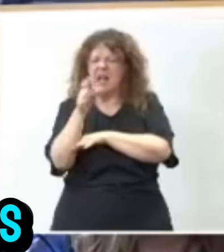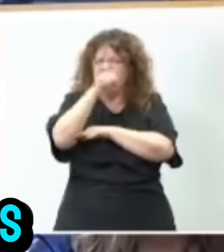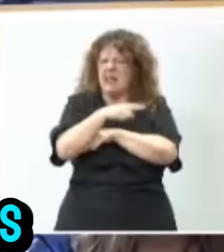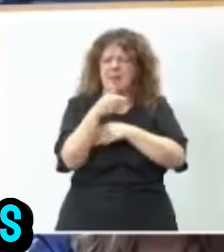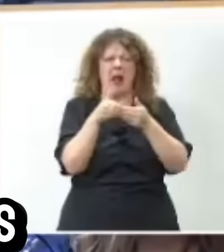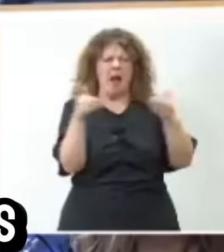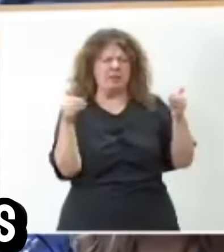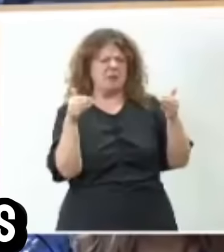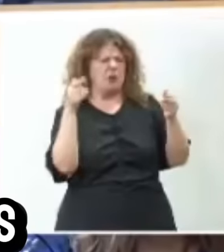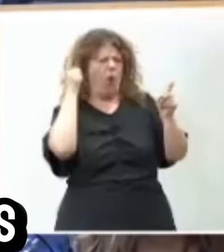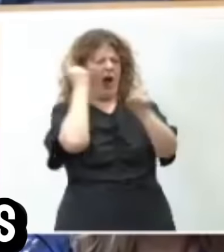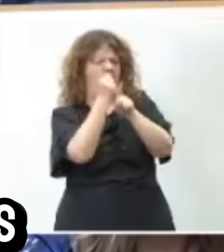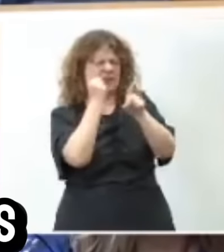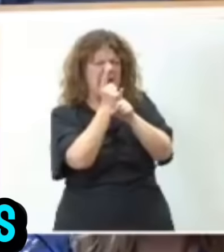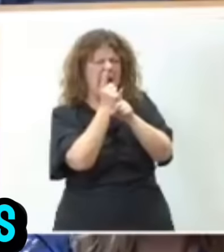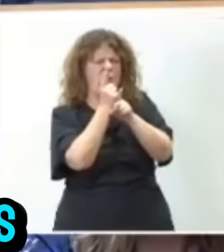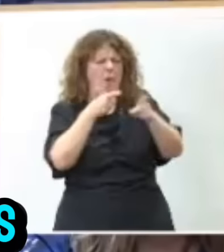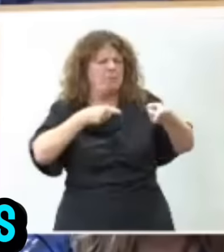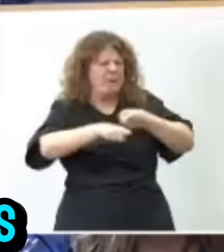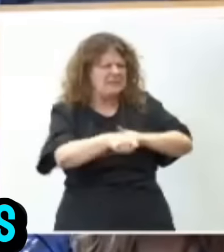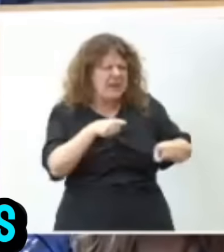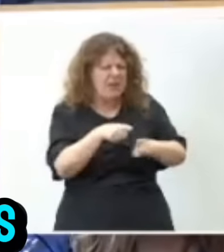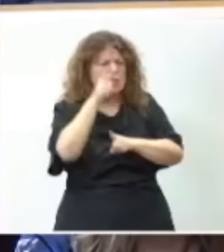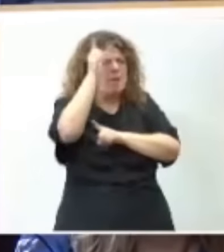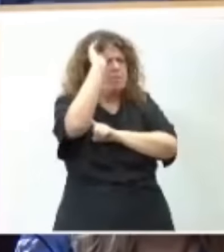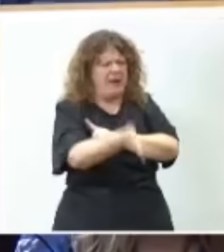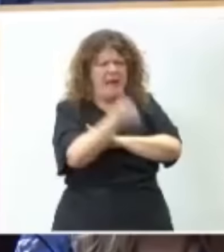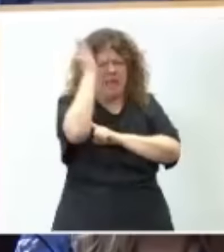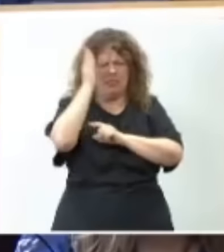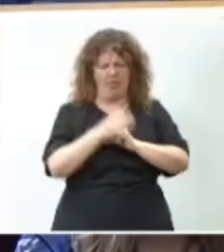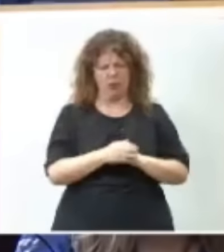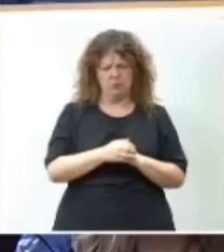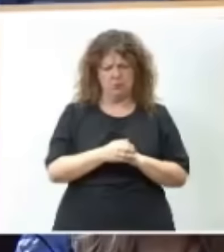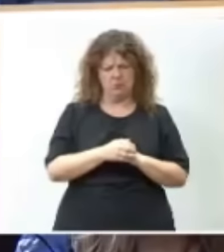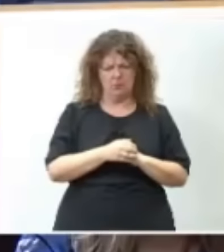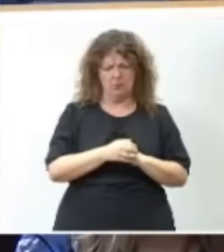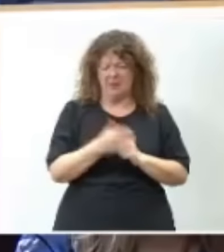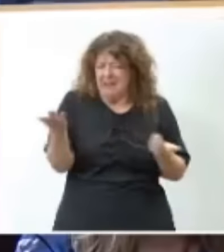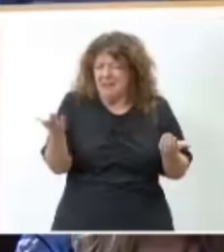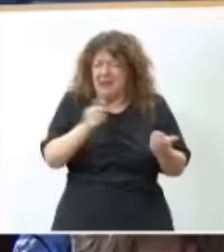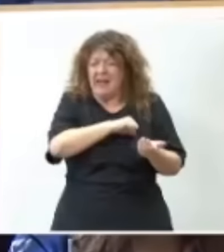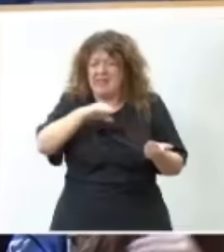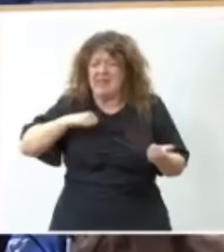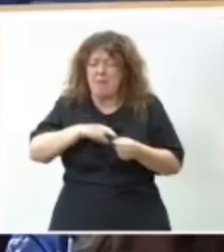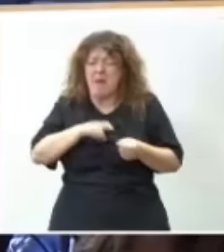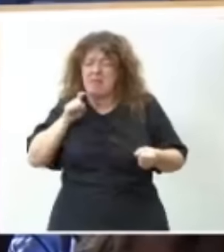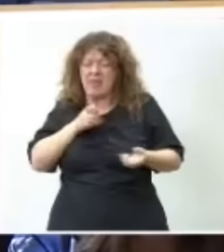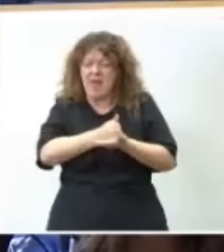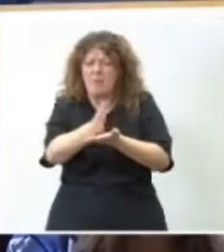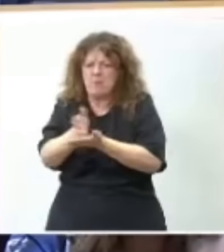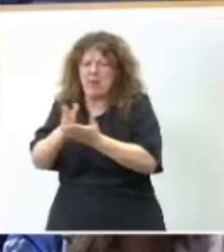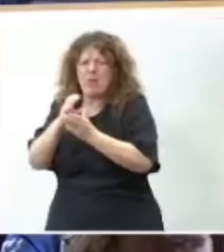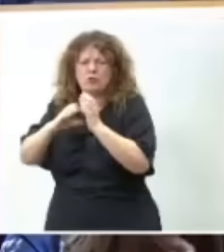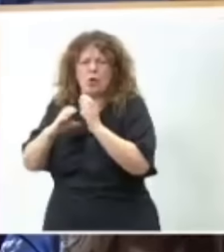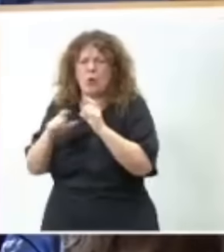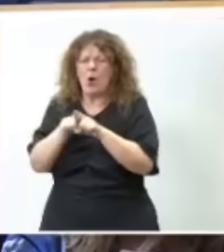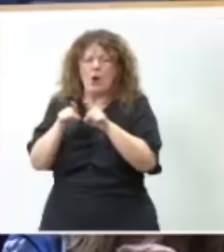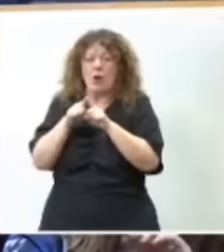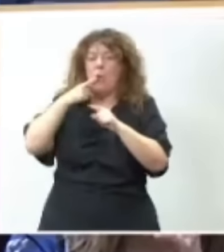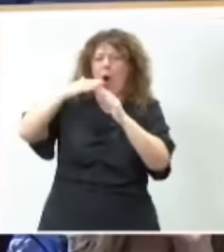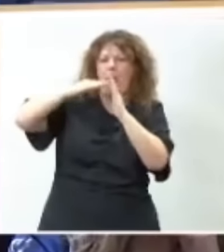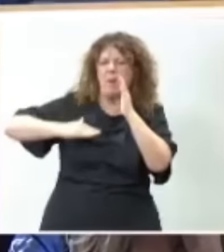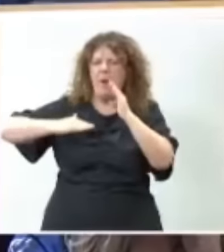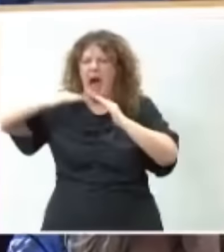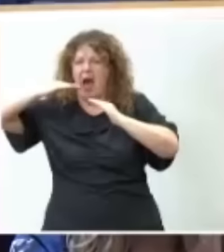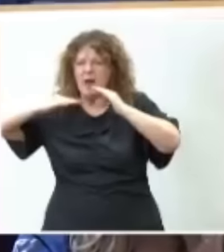abiertamente atacados, perseguidos y penalizados. Señora ministra, la independencia de los medios actúa como un barómetro de